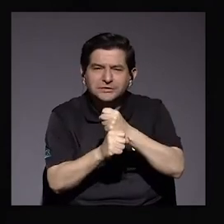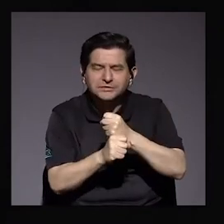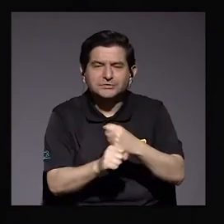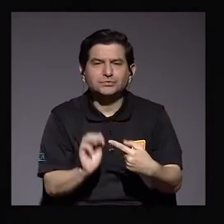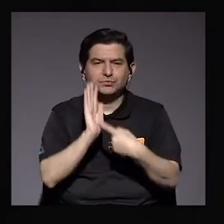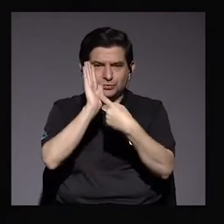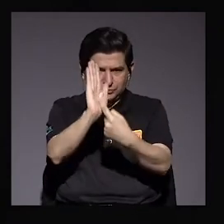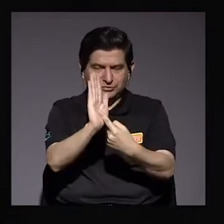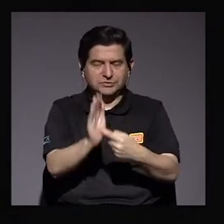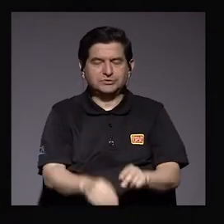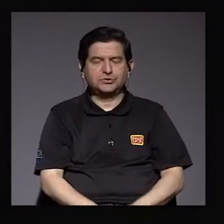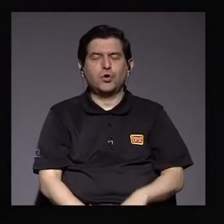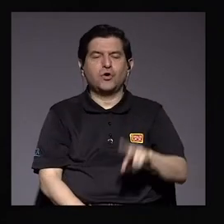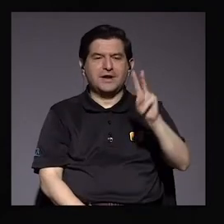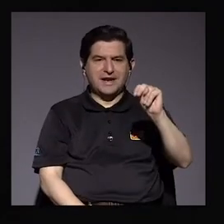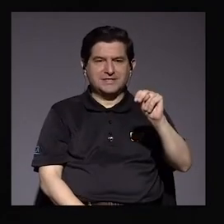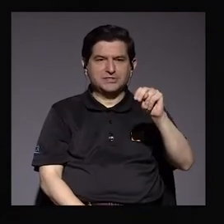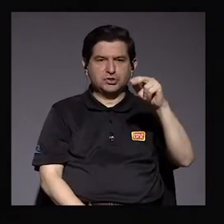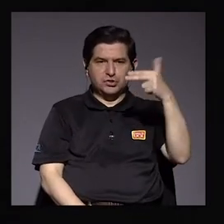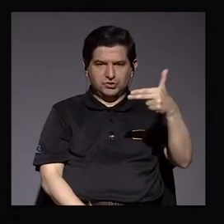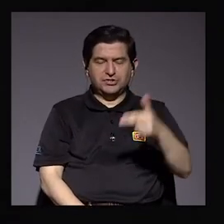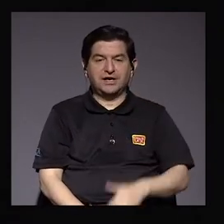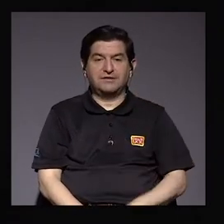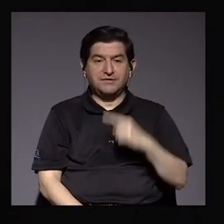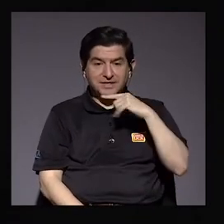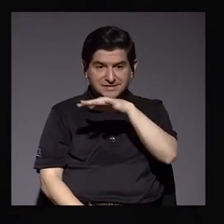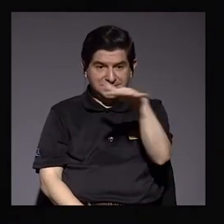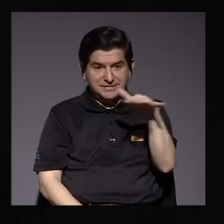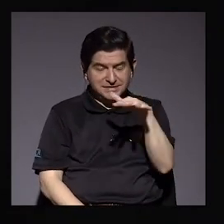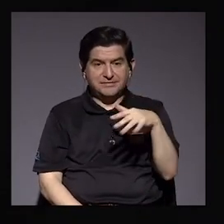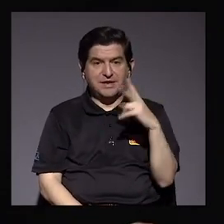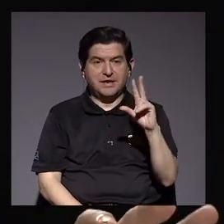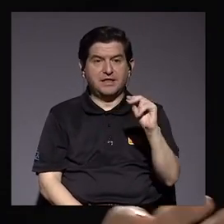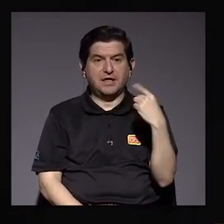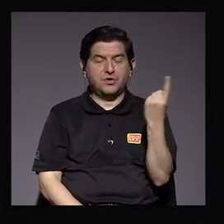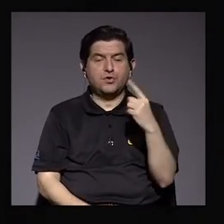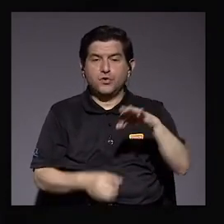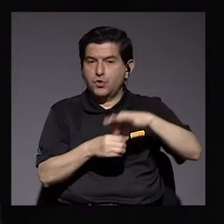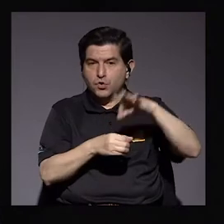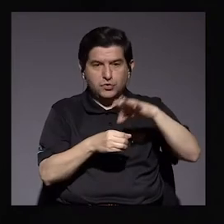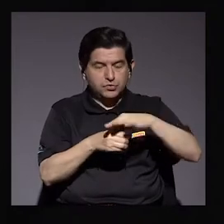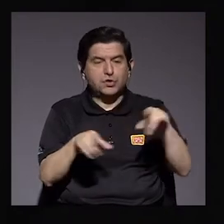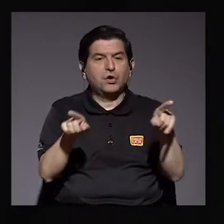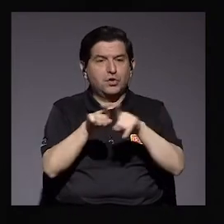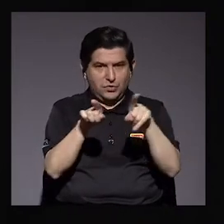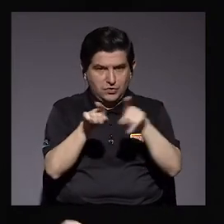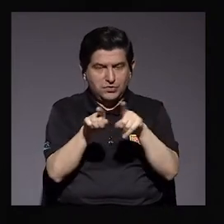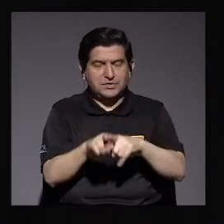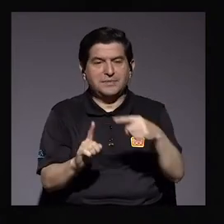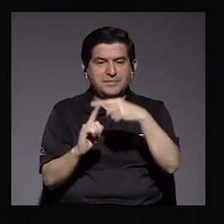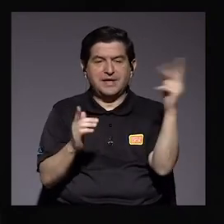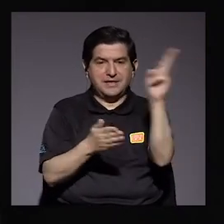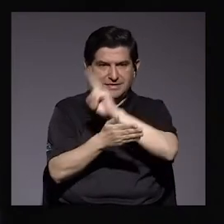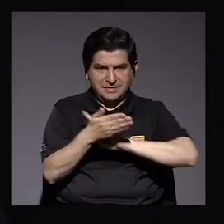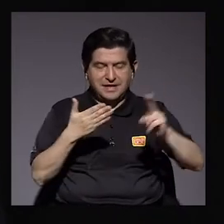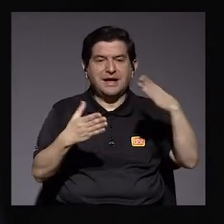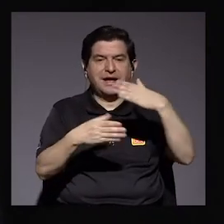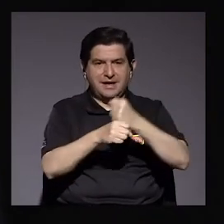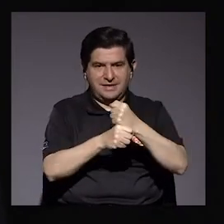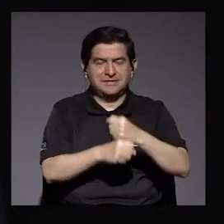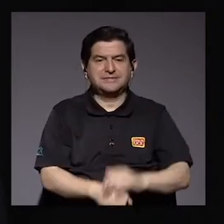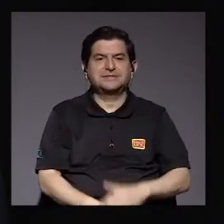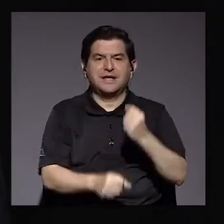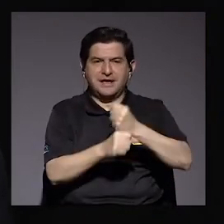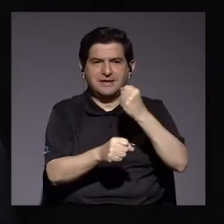hemos planteado con don Néstor Chávez la realidad no solamente de la agricultura, sino también de cómo desde la universidad se